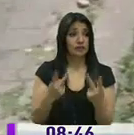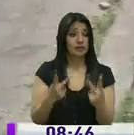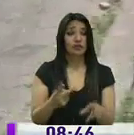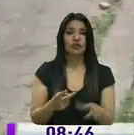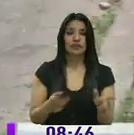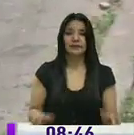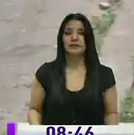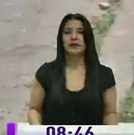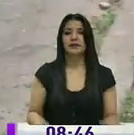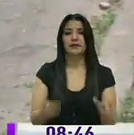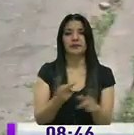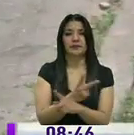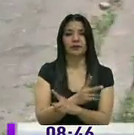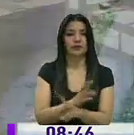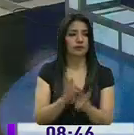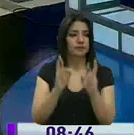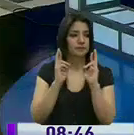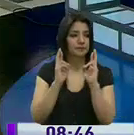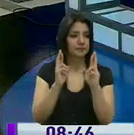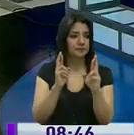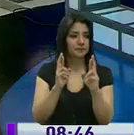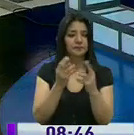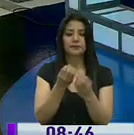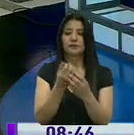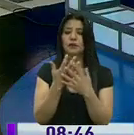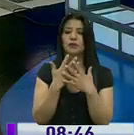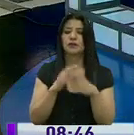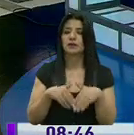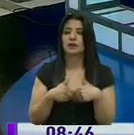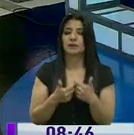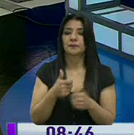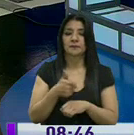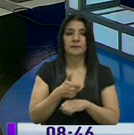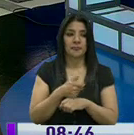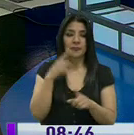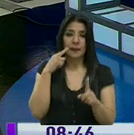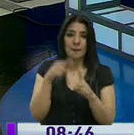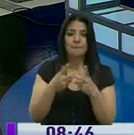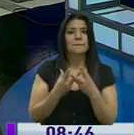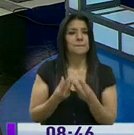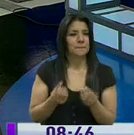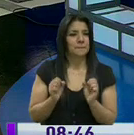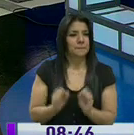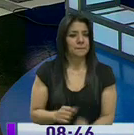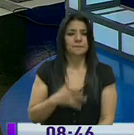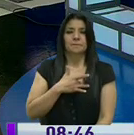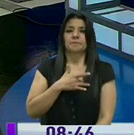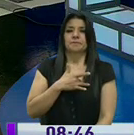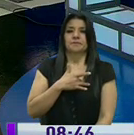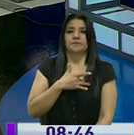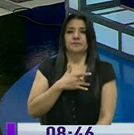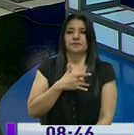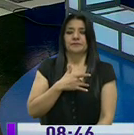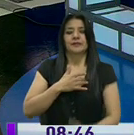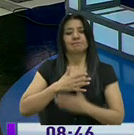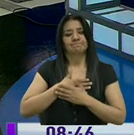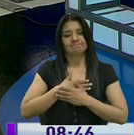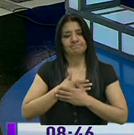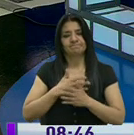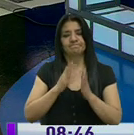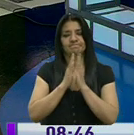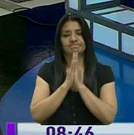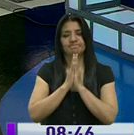vereda ojalá ya nos comenten los vecinos y la autoridad si logramos por lo menos conmover el corazón de un alma piadosa